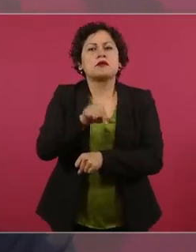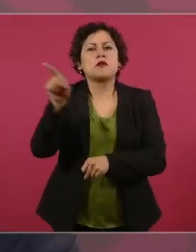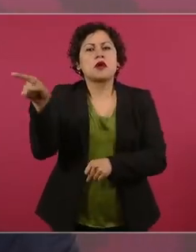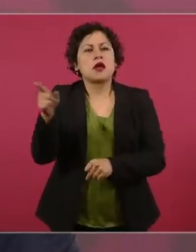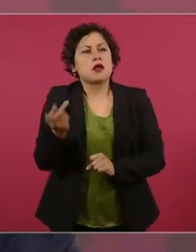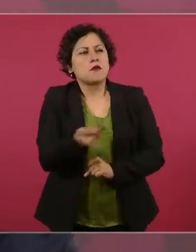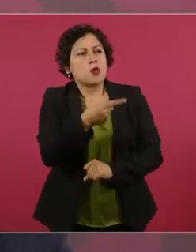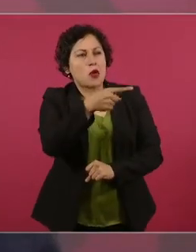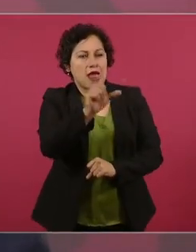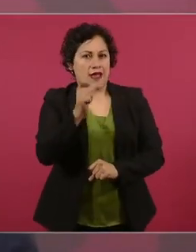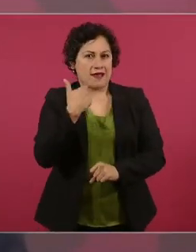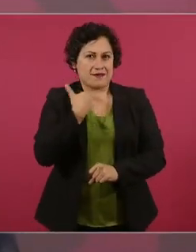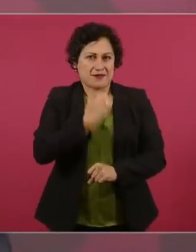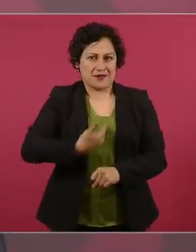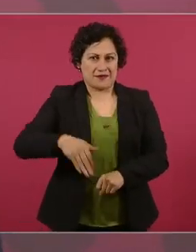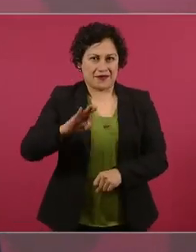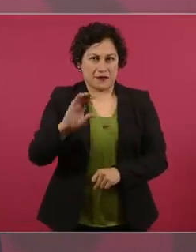anda,